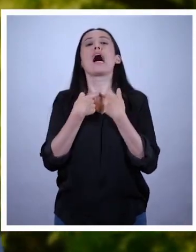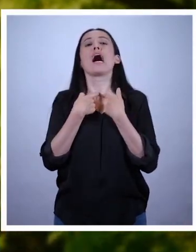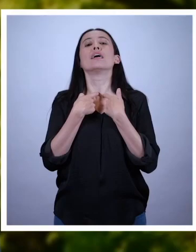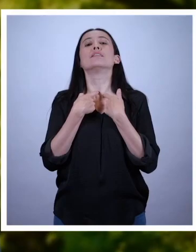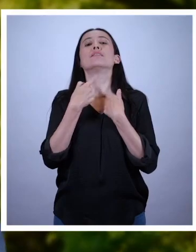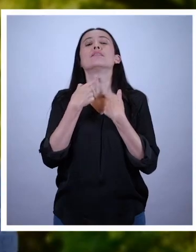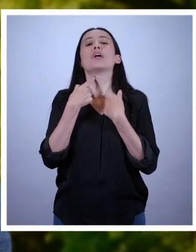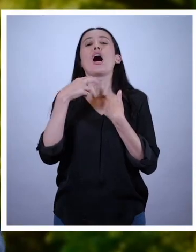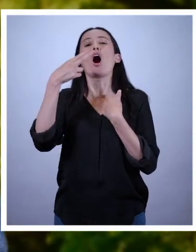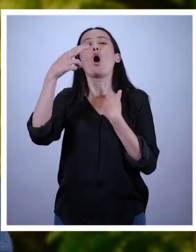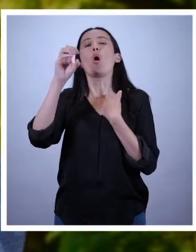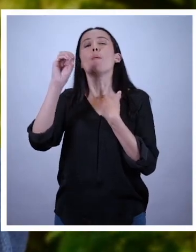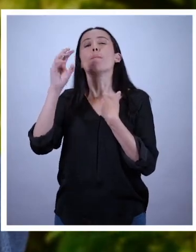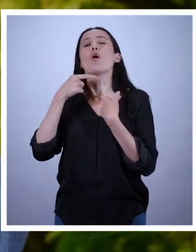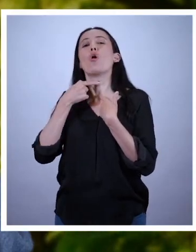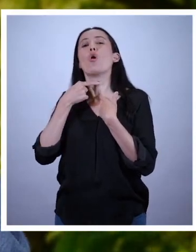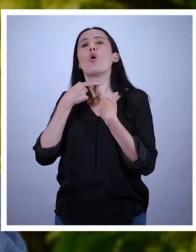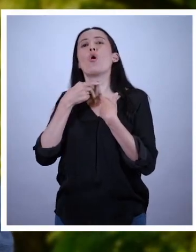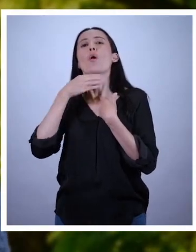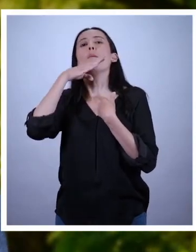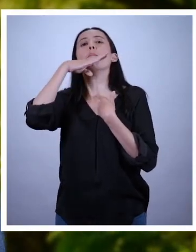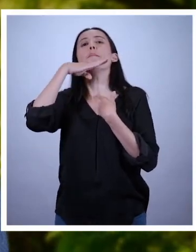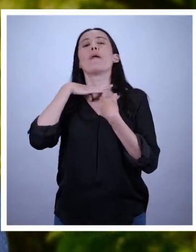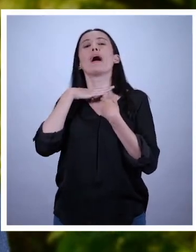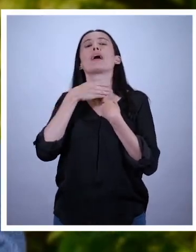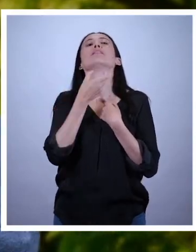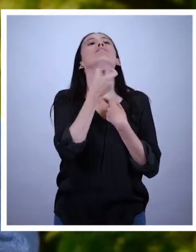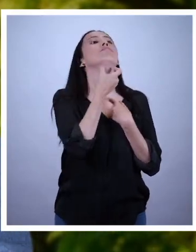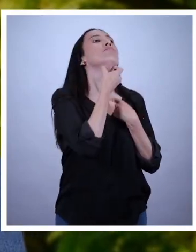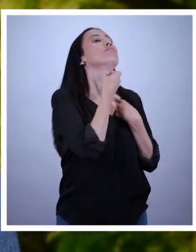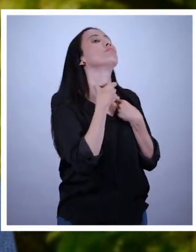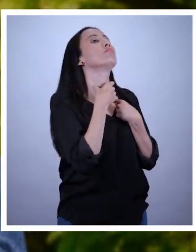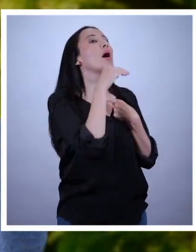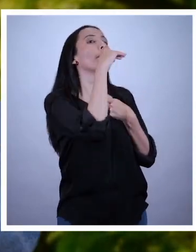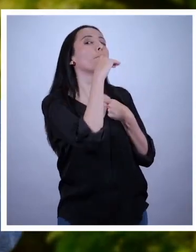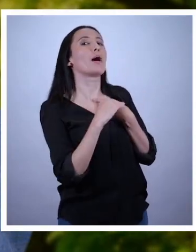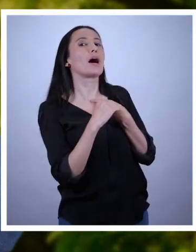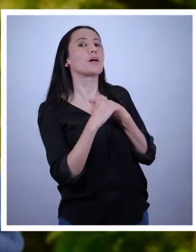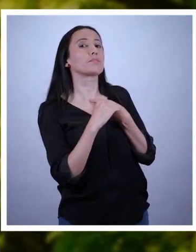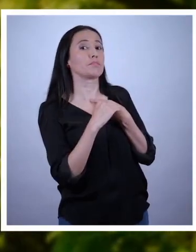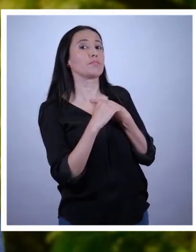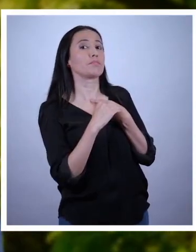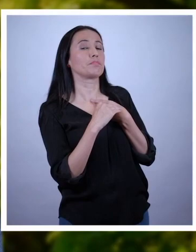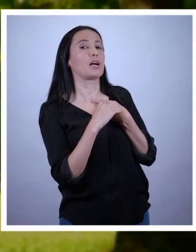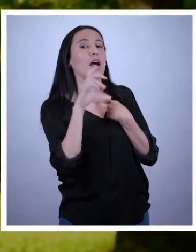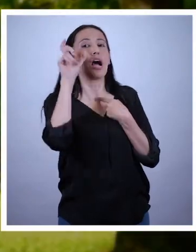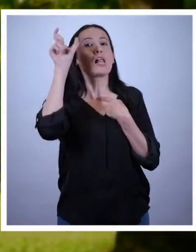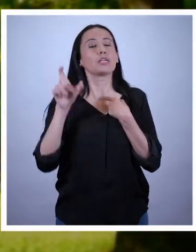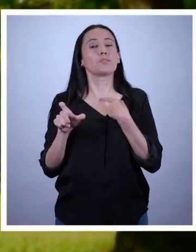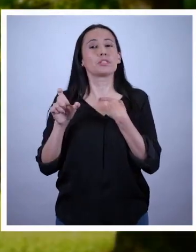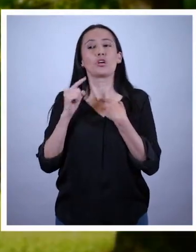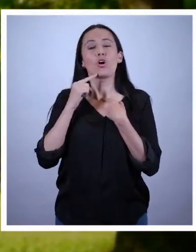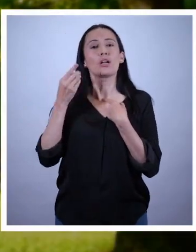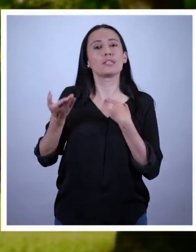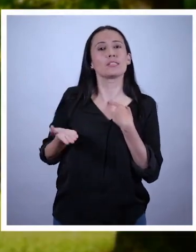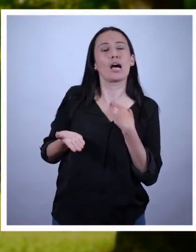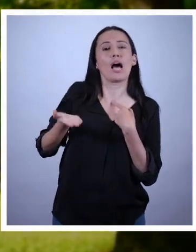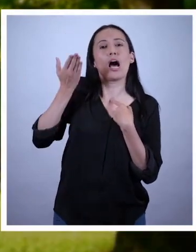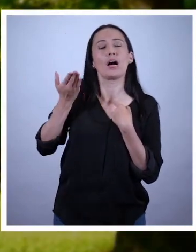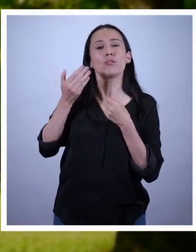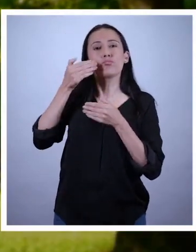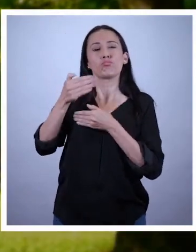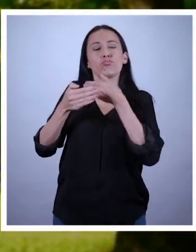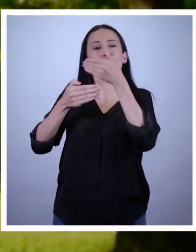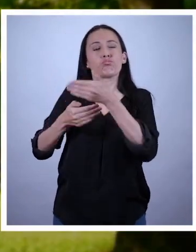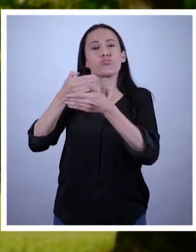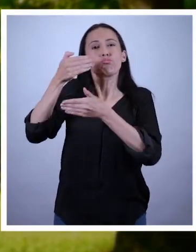de la laringe, el cual en el género Homo ocupó una posición más baja que en el resto de los primates. El tamaño de los humanos